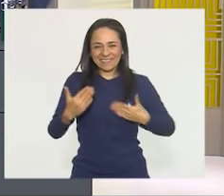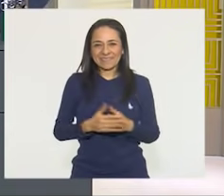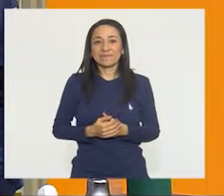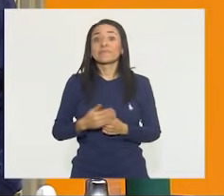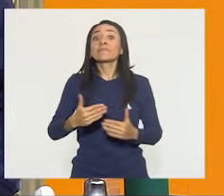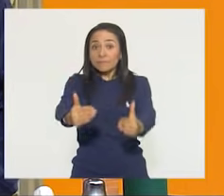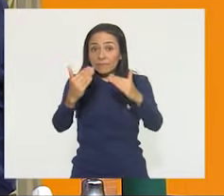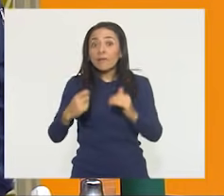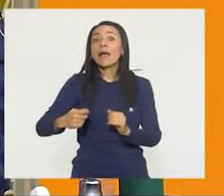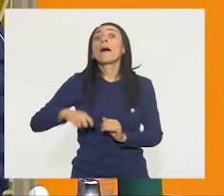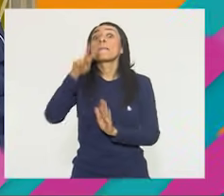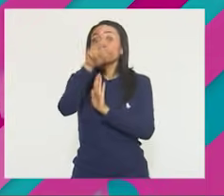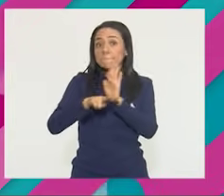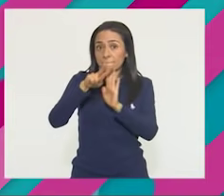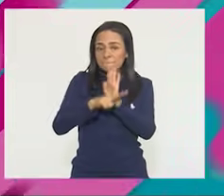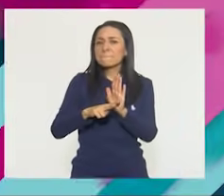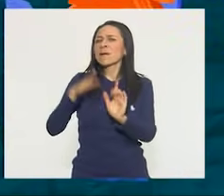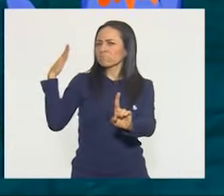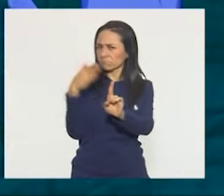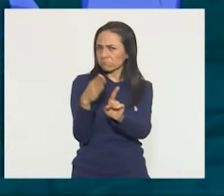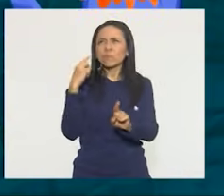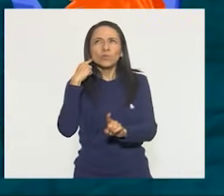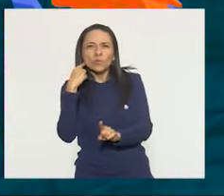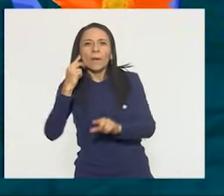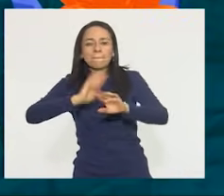siguiente videoclip que nos habla más del sonido.